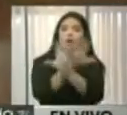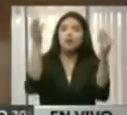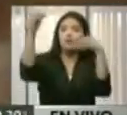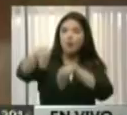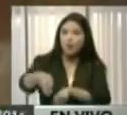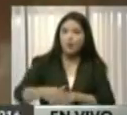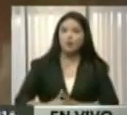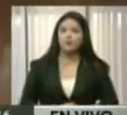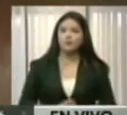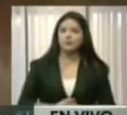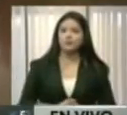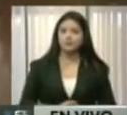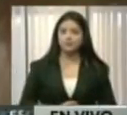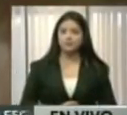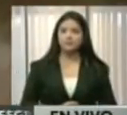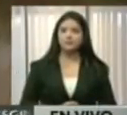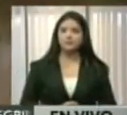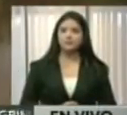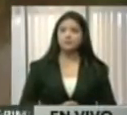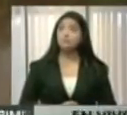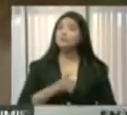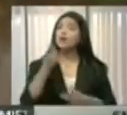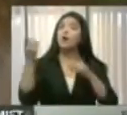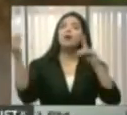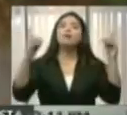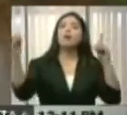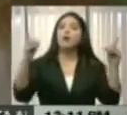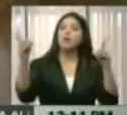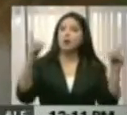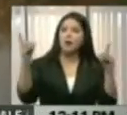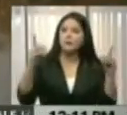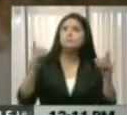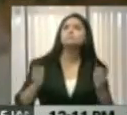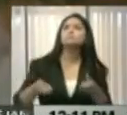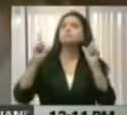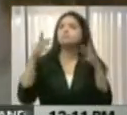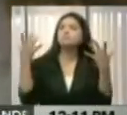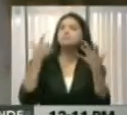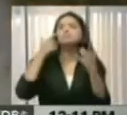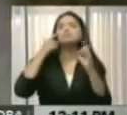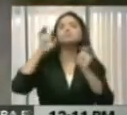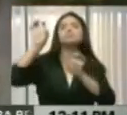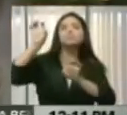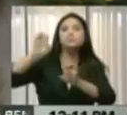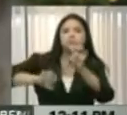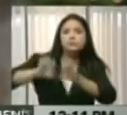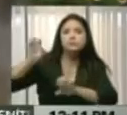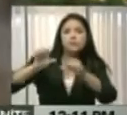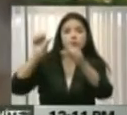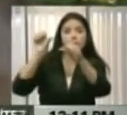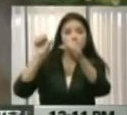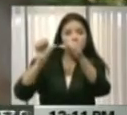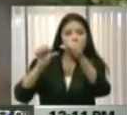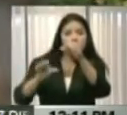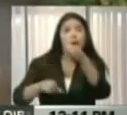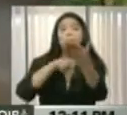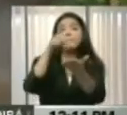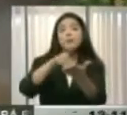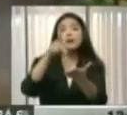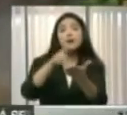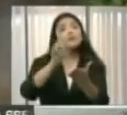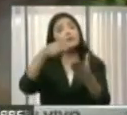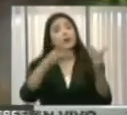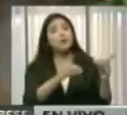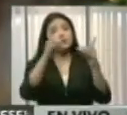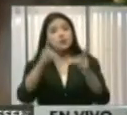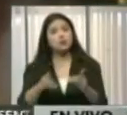acuerdo. A. Realizar un debate que permita examinar la participación y las decisiones de la